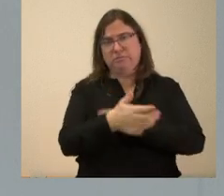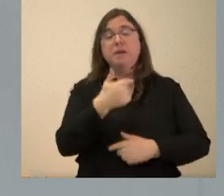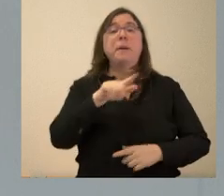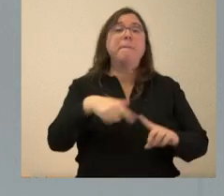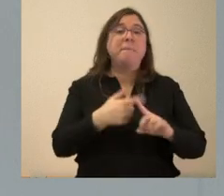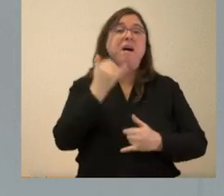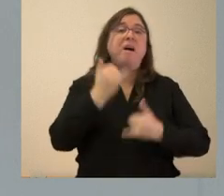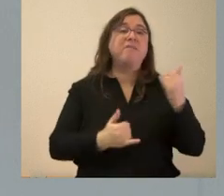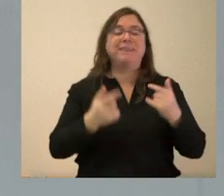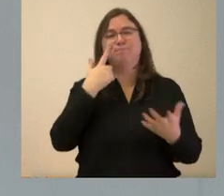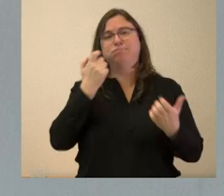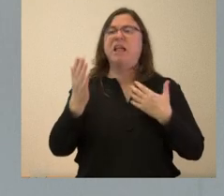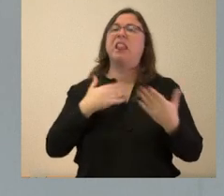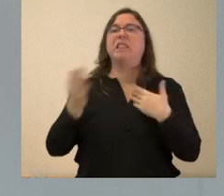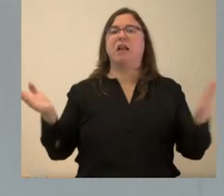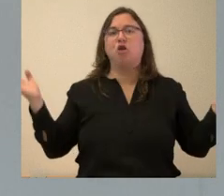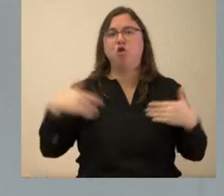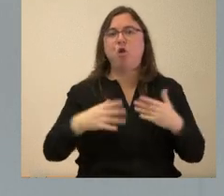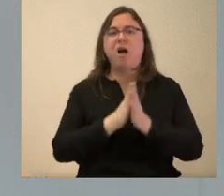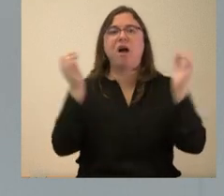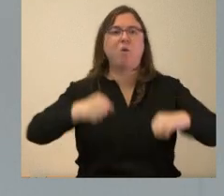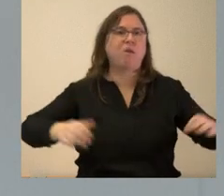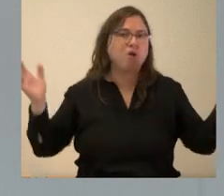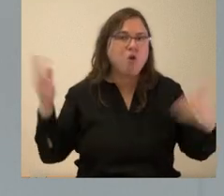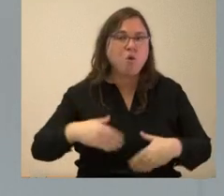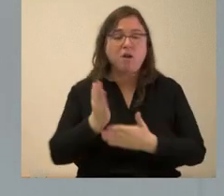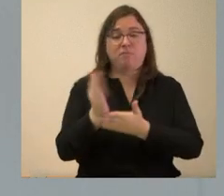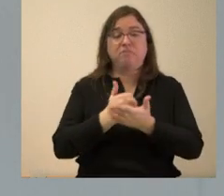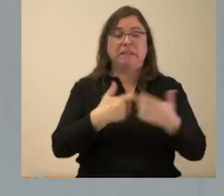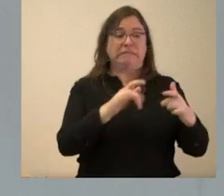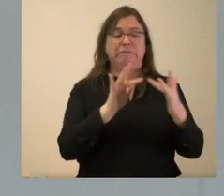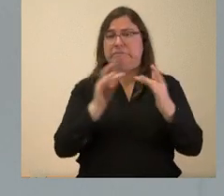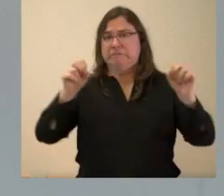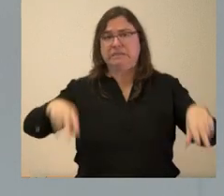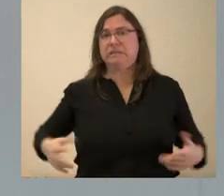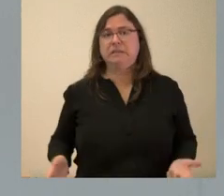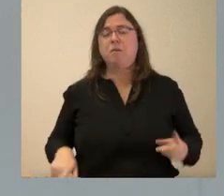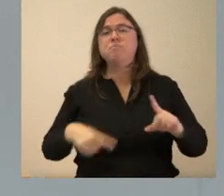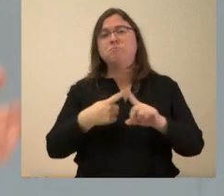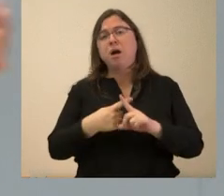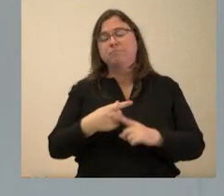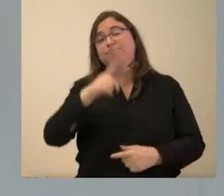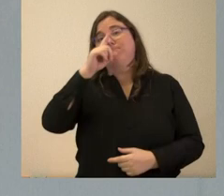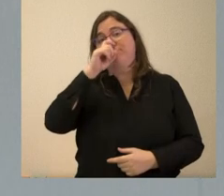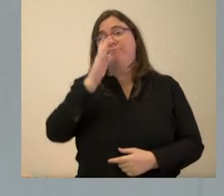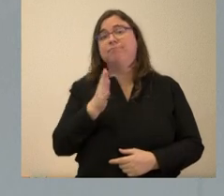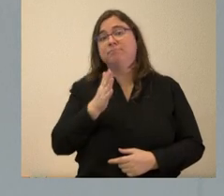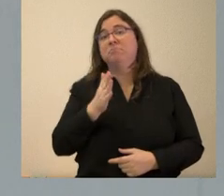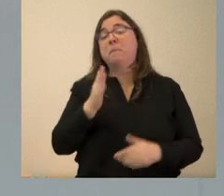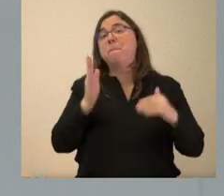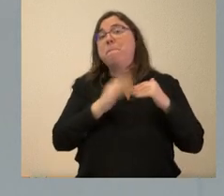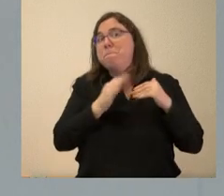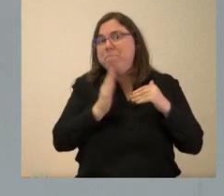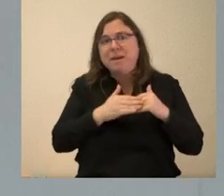adolece de falta de diálogo de acuerdo y de consenso con las comunidades autónomas con los sectores afectados y por recordar siquiera que al menos